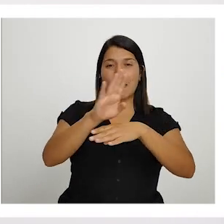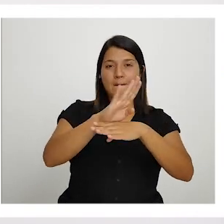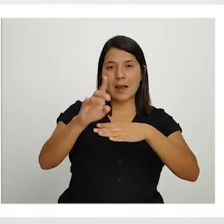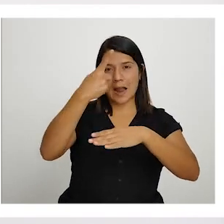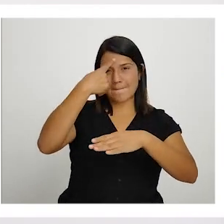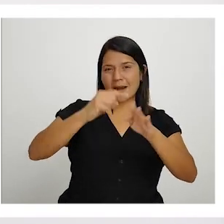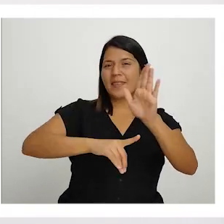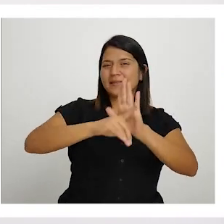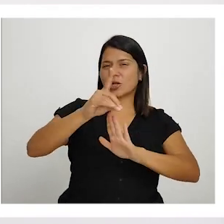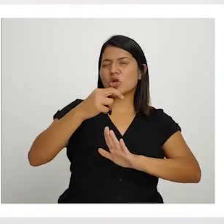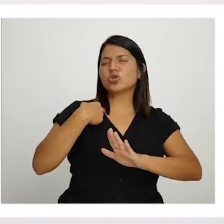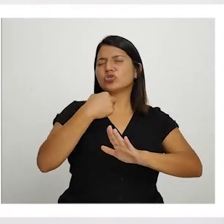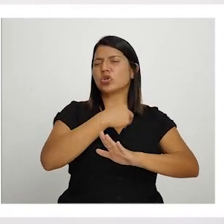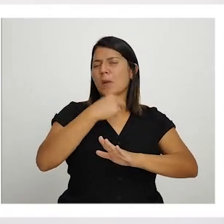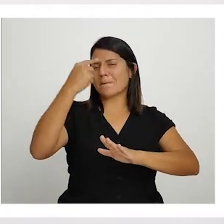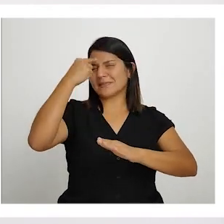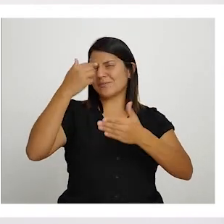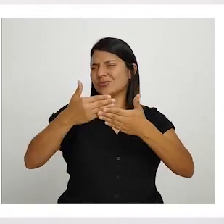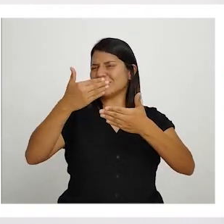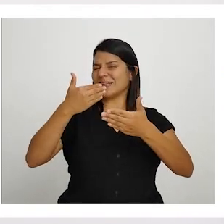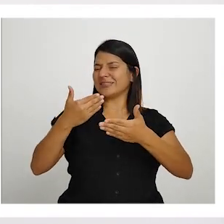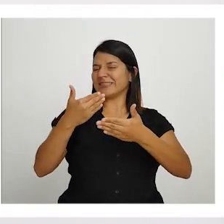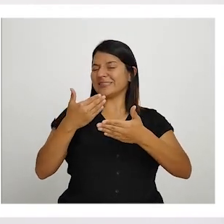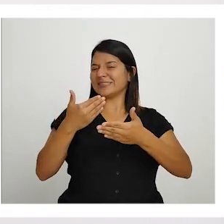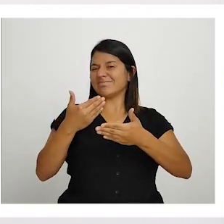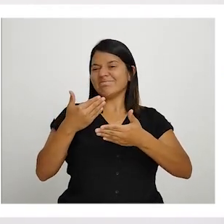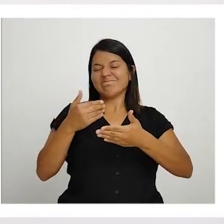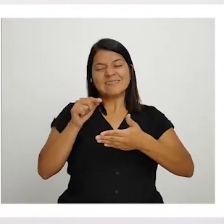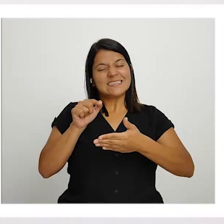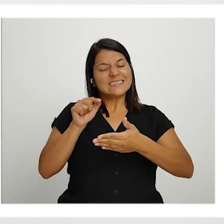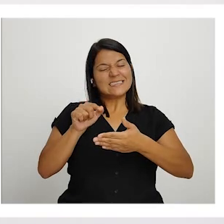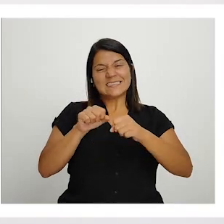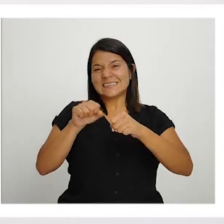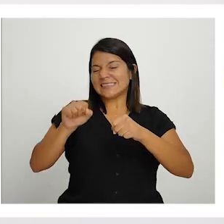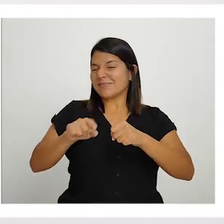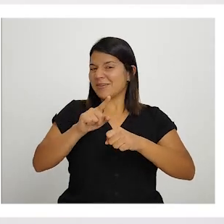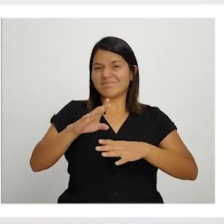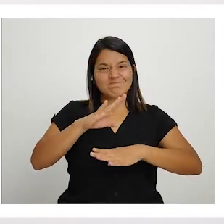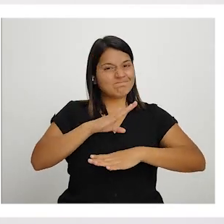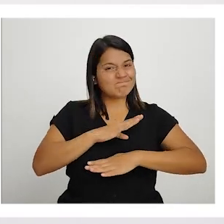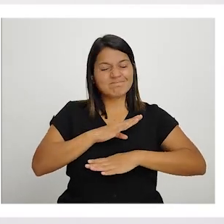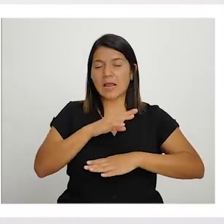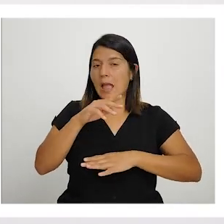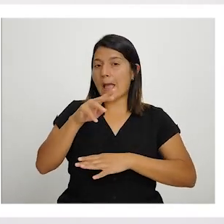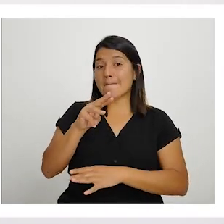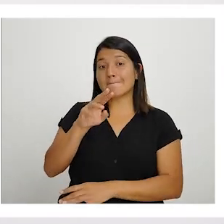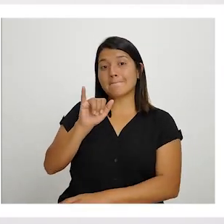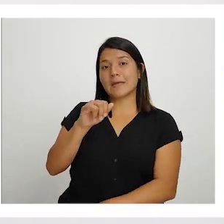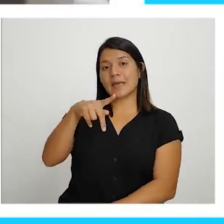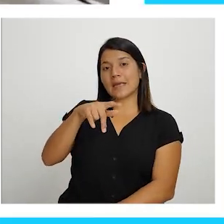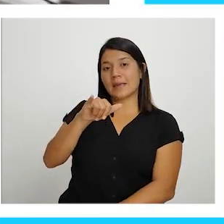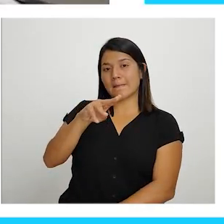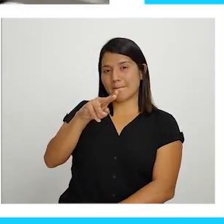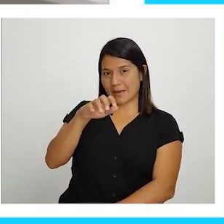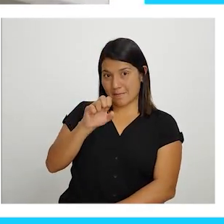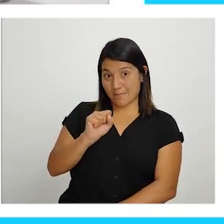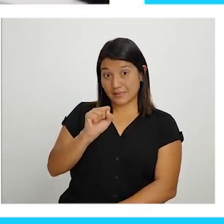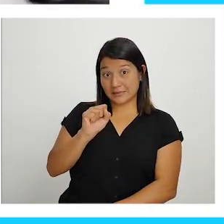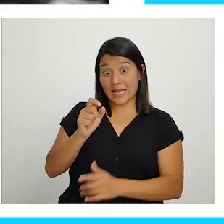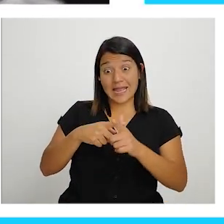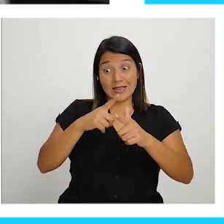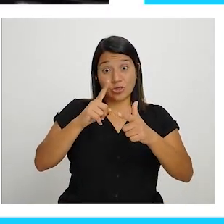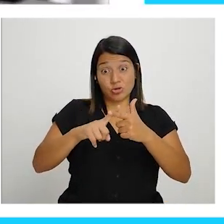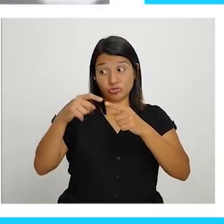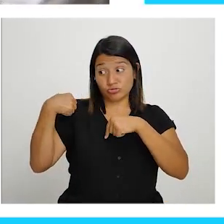que no estaba llenando las expectativas de la sociedad costarricense, de las pymes, de los emprendedores. Y en todo lo que nos dedicamos 15